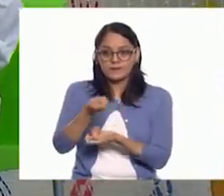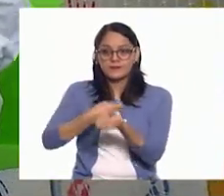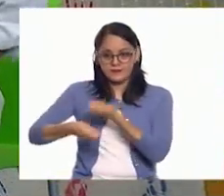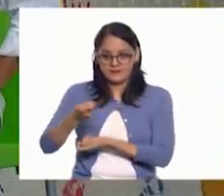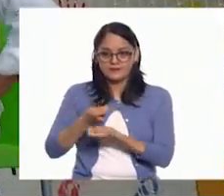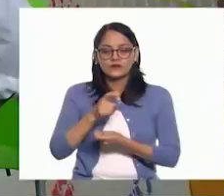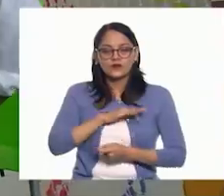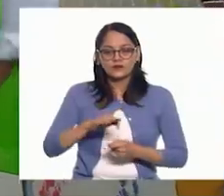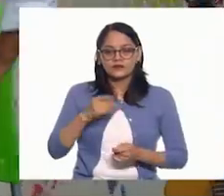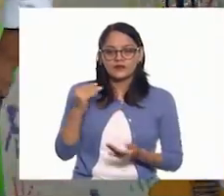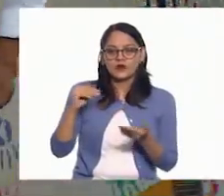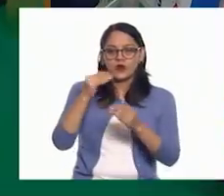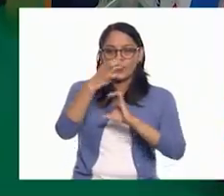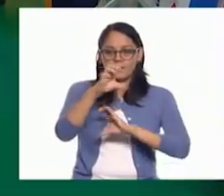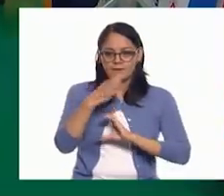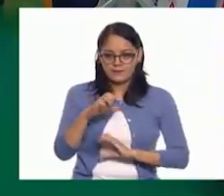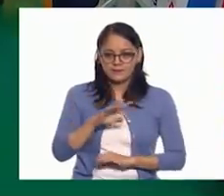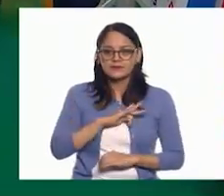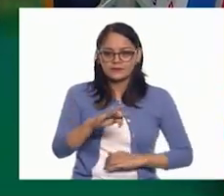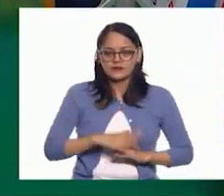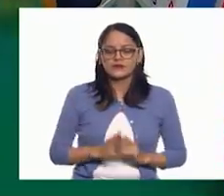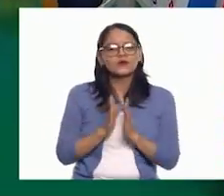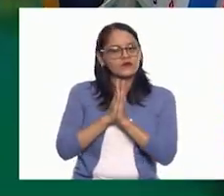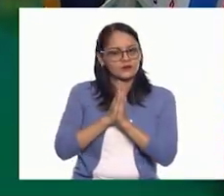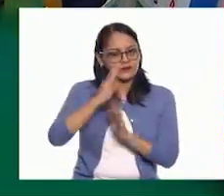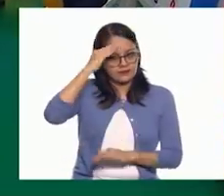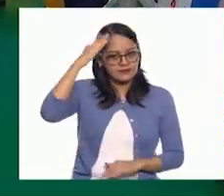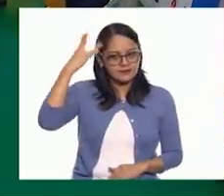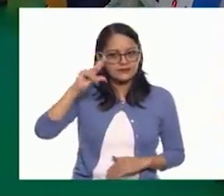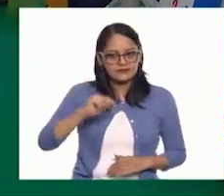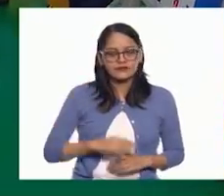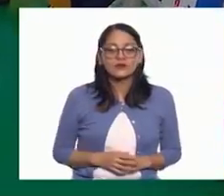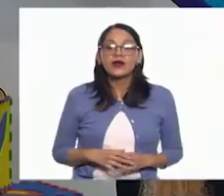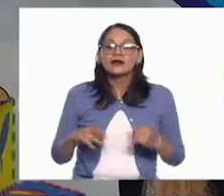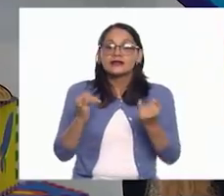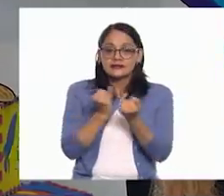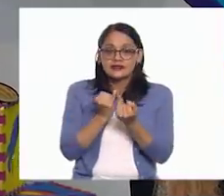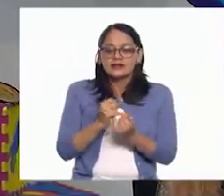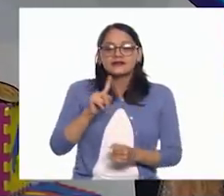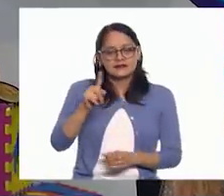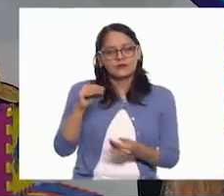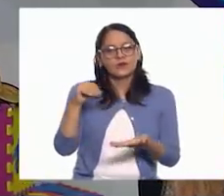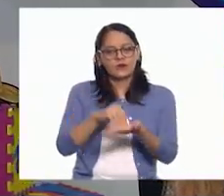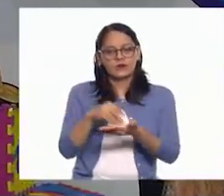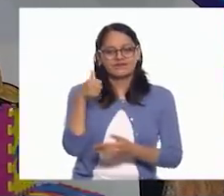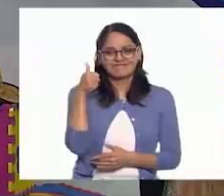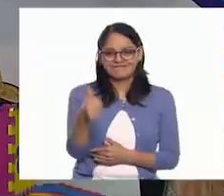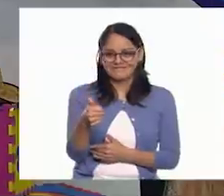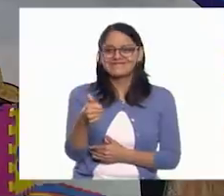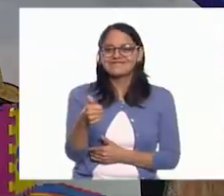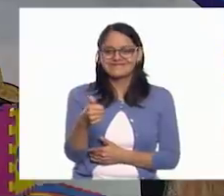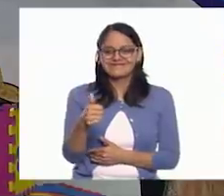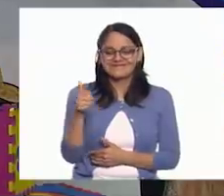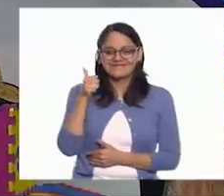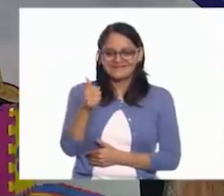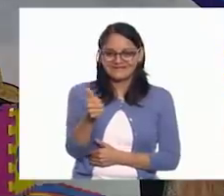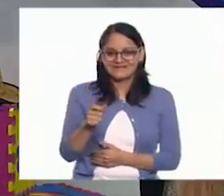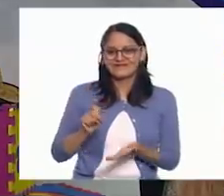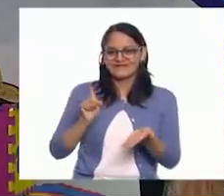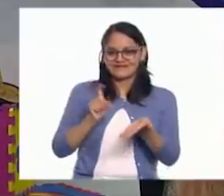Listo, ya está. No se les olvide. Muy importante, sí, regálanos un me gusta, por favor, así. Denle un clic